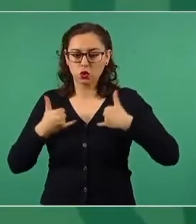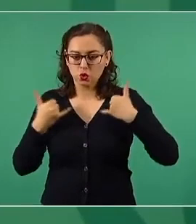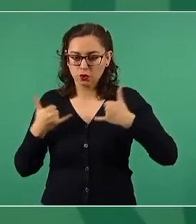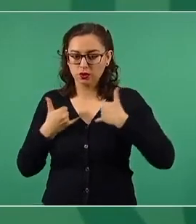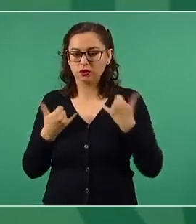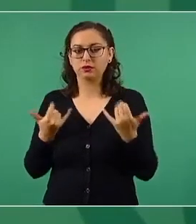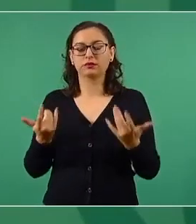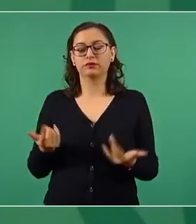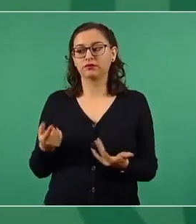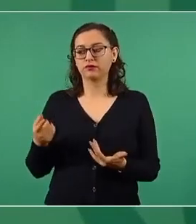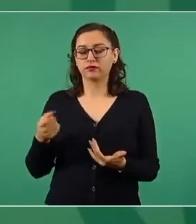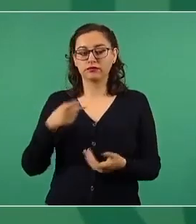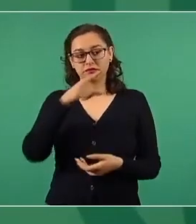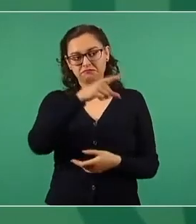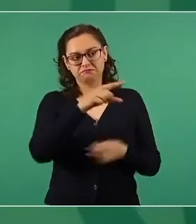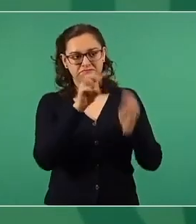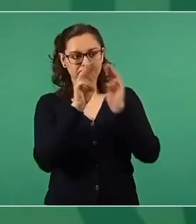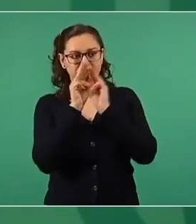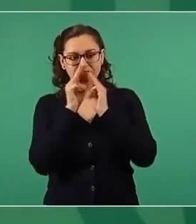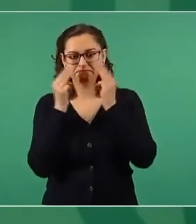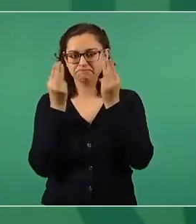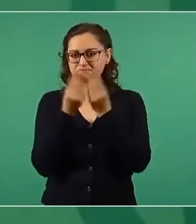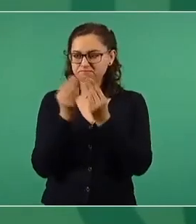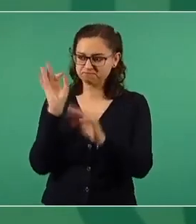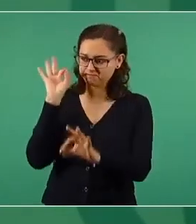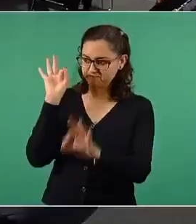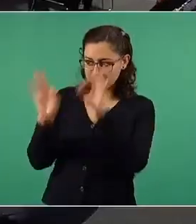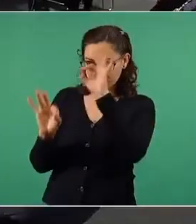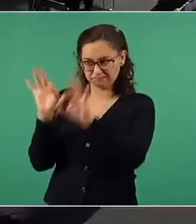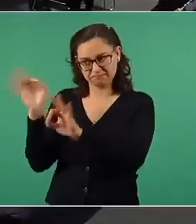susceptibles de